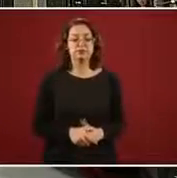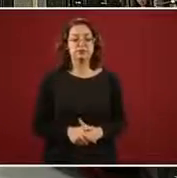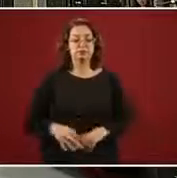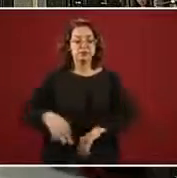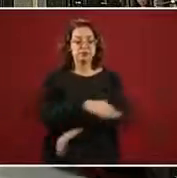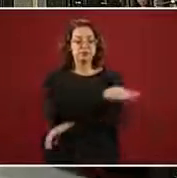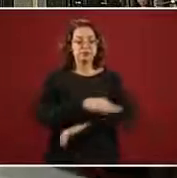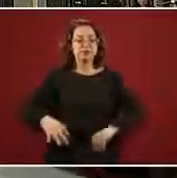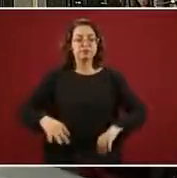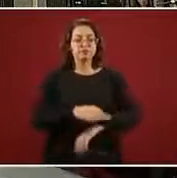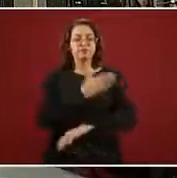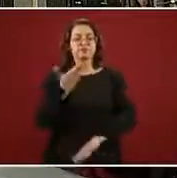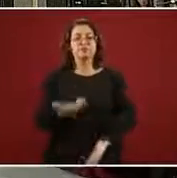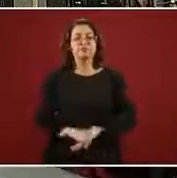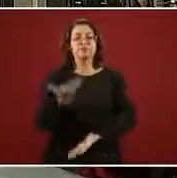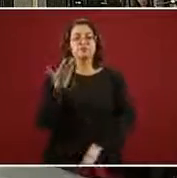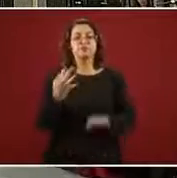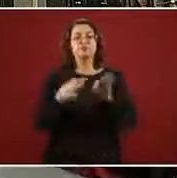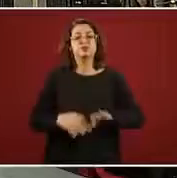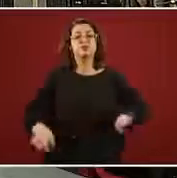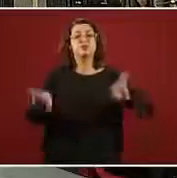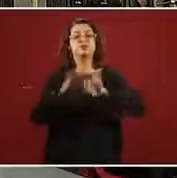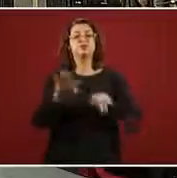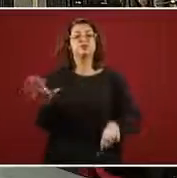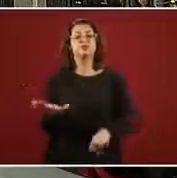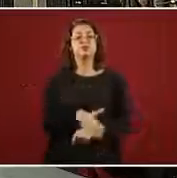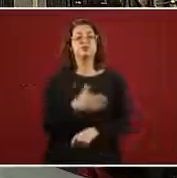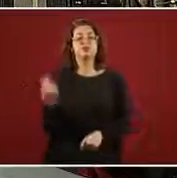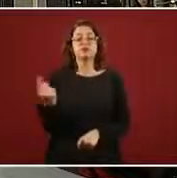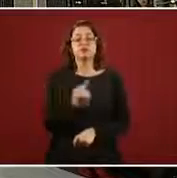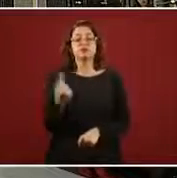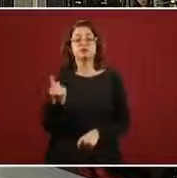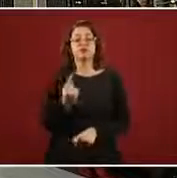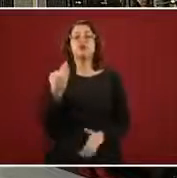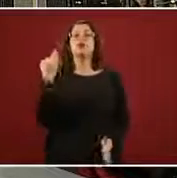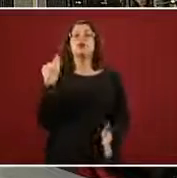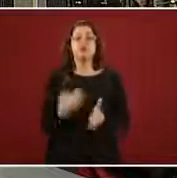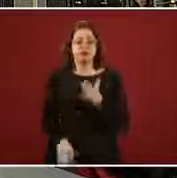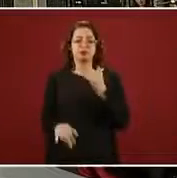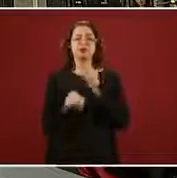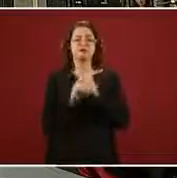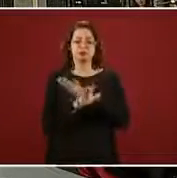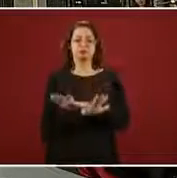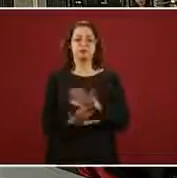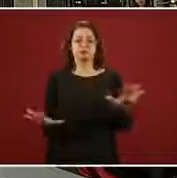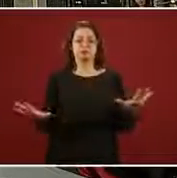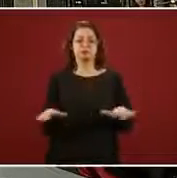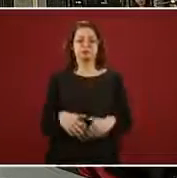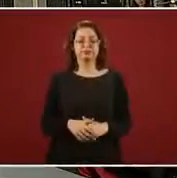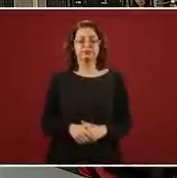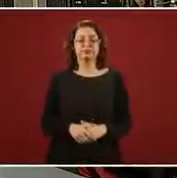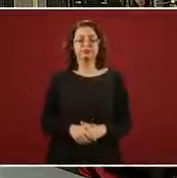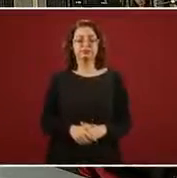Es que es muy importante, porque hay desinformación.